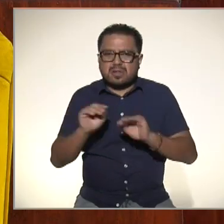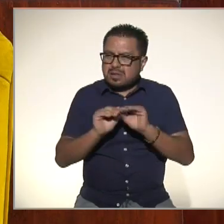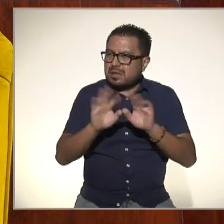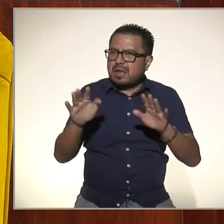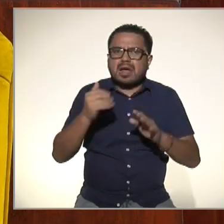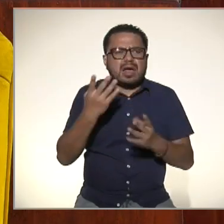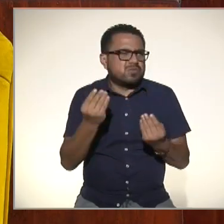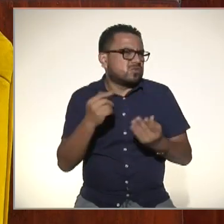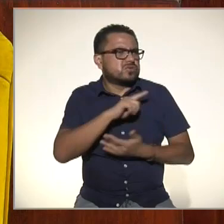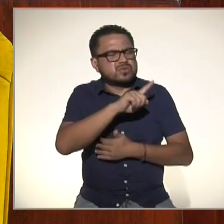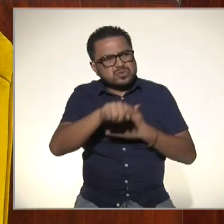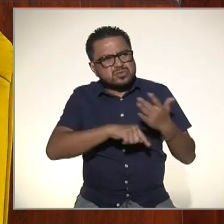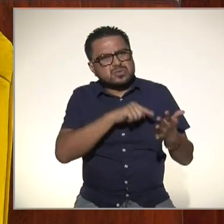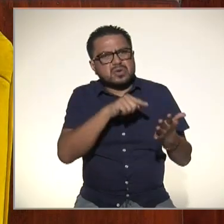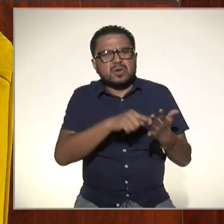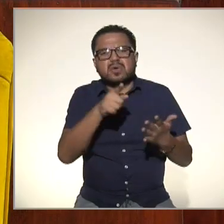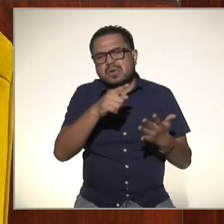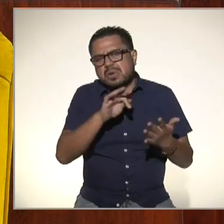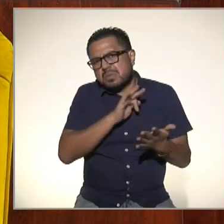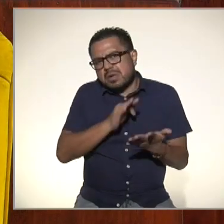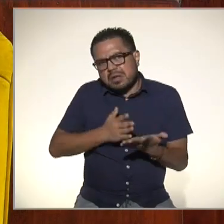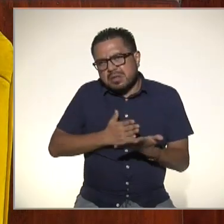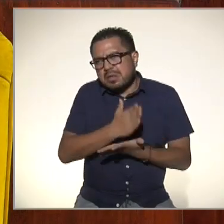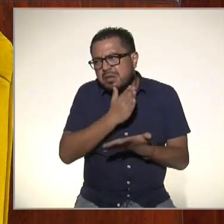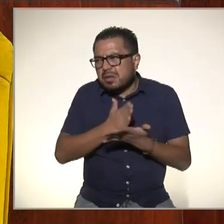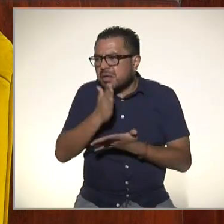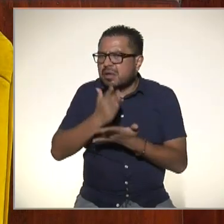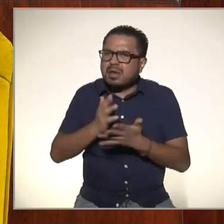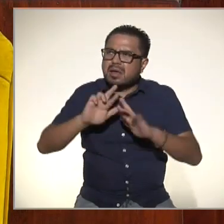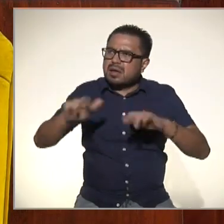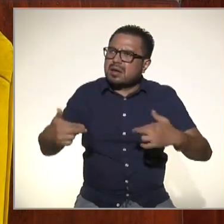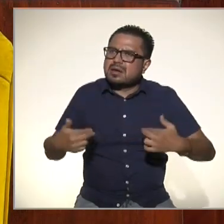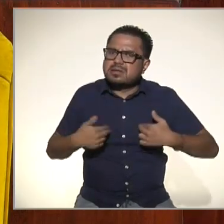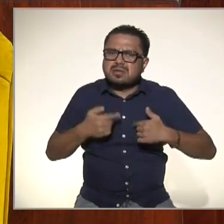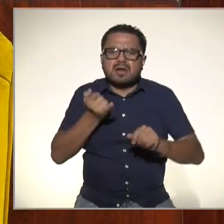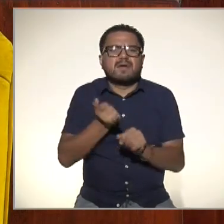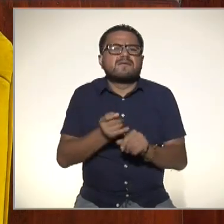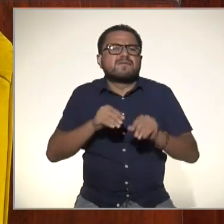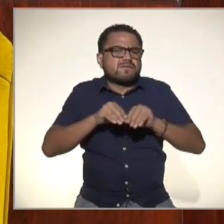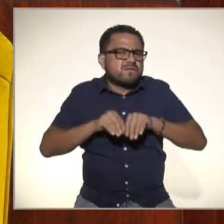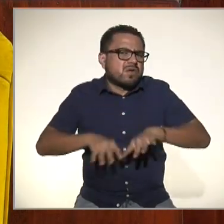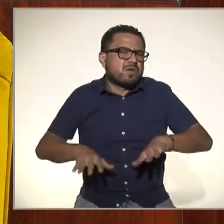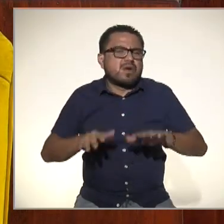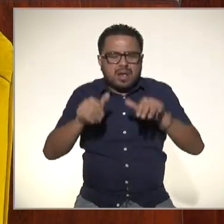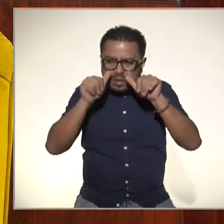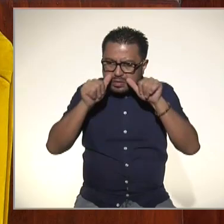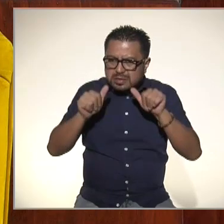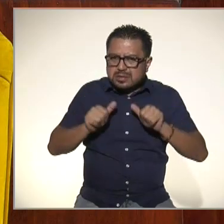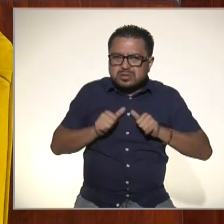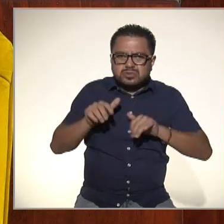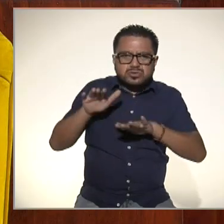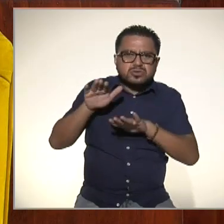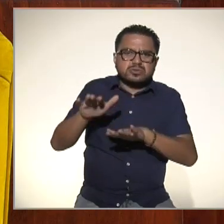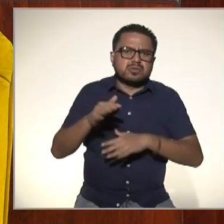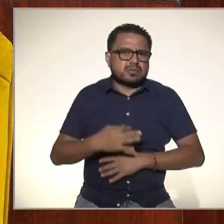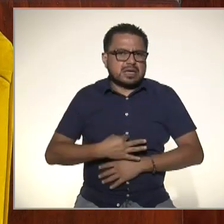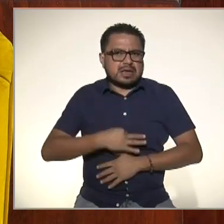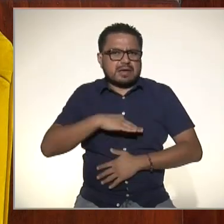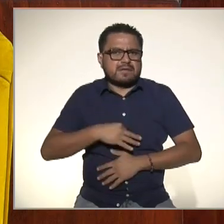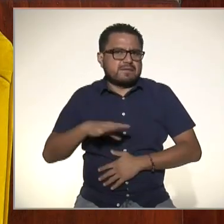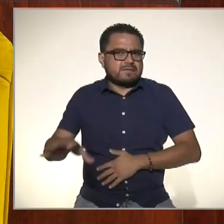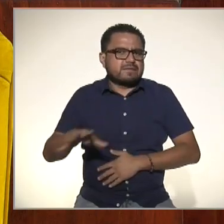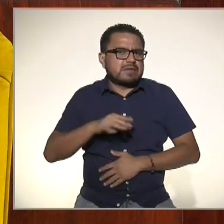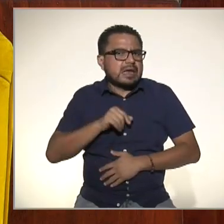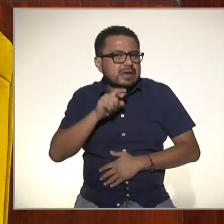muchos lugares nuevamente a los que podemos asistir a recibir información y atención sobre infecciones de transmisión